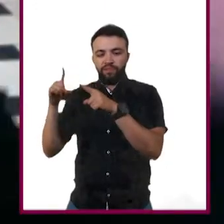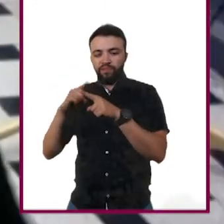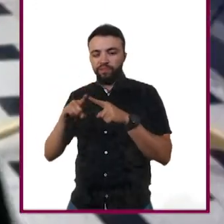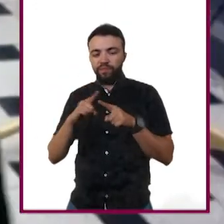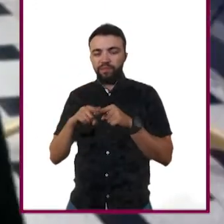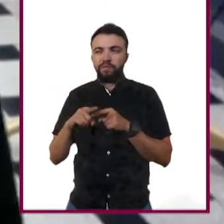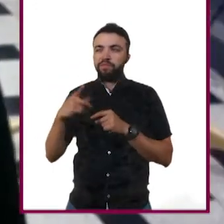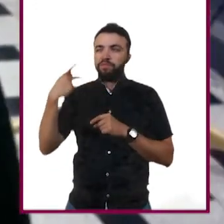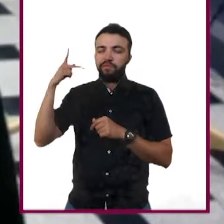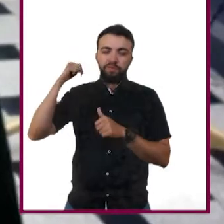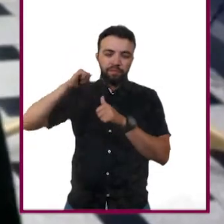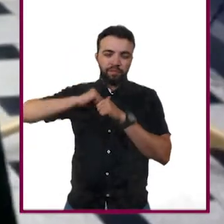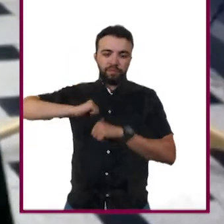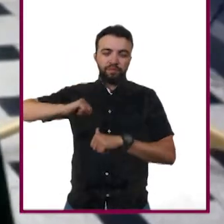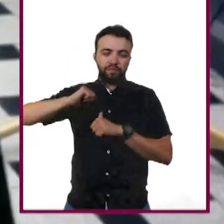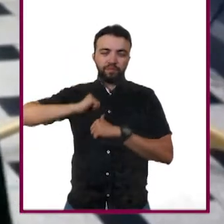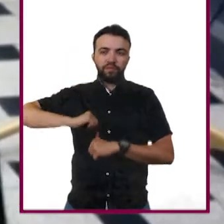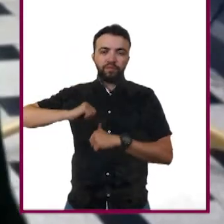la época